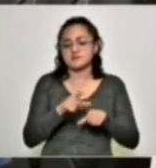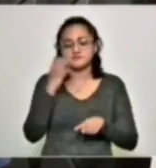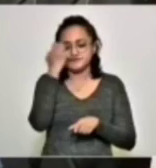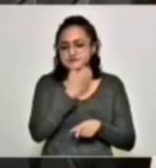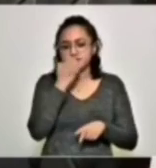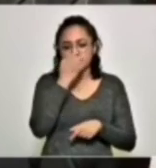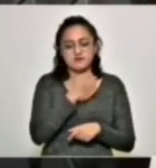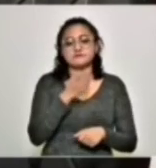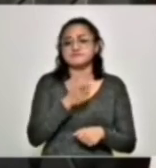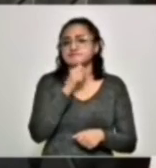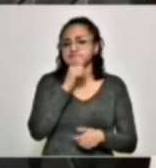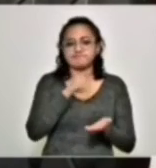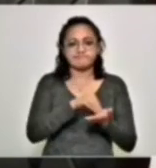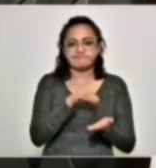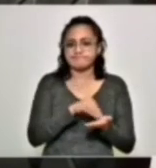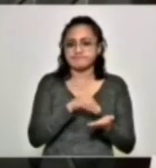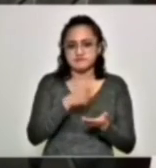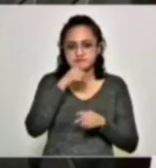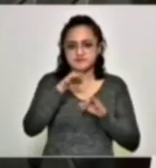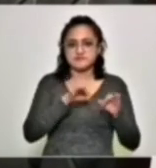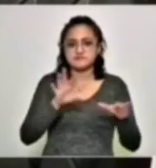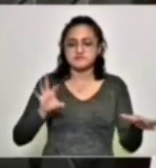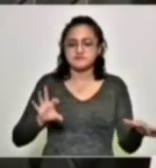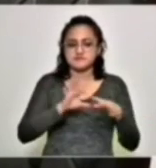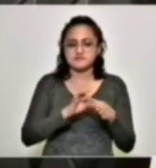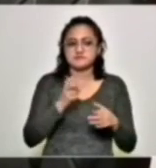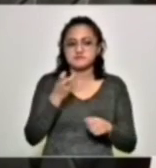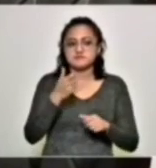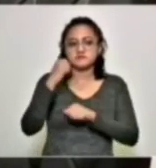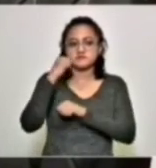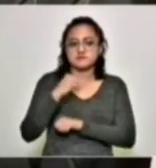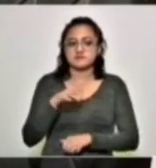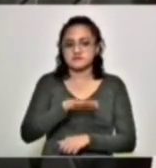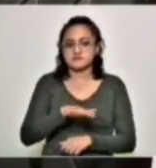en el monitoreo permanente para trabajar coordinadamente con las autoridades locales.